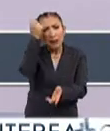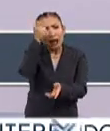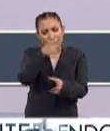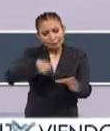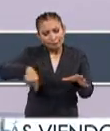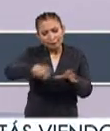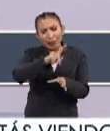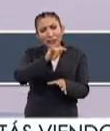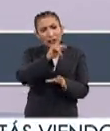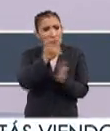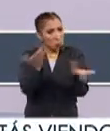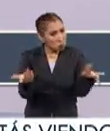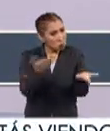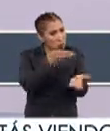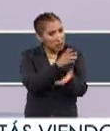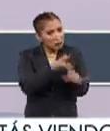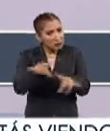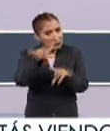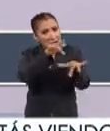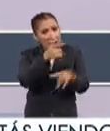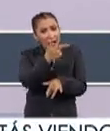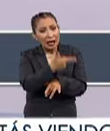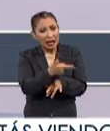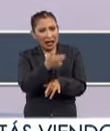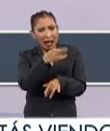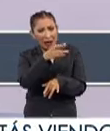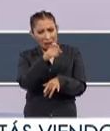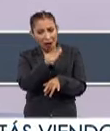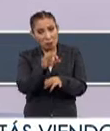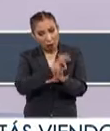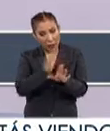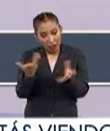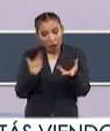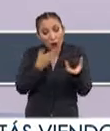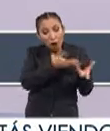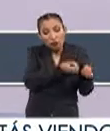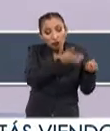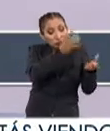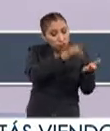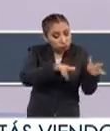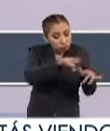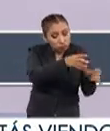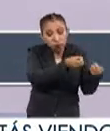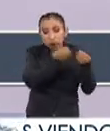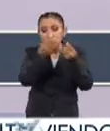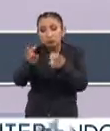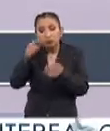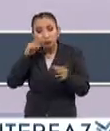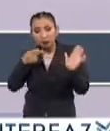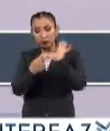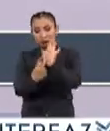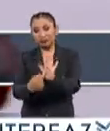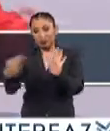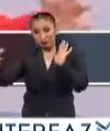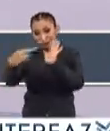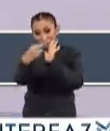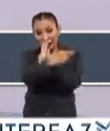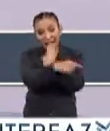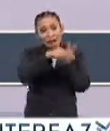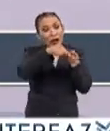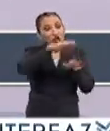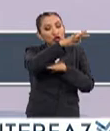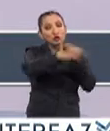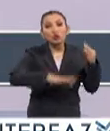disco y entonces a partir de esta posibilidad de compartir, visibilizamos, damos salida